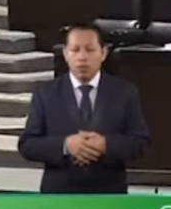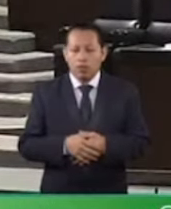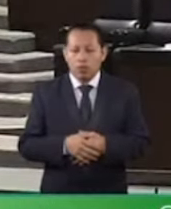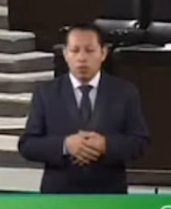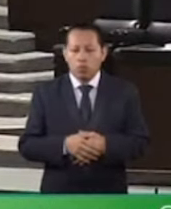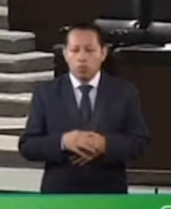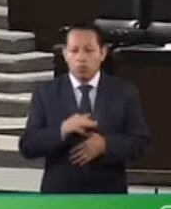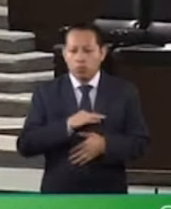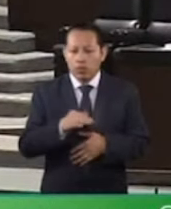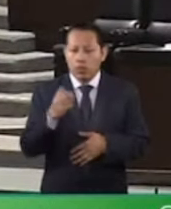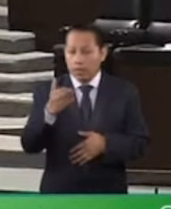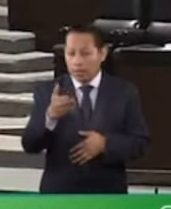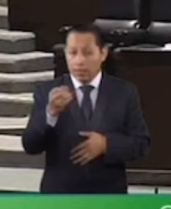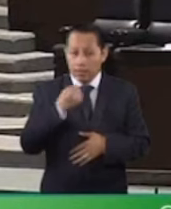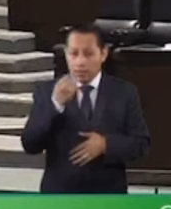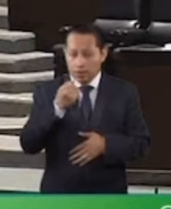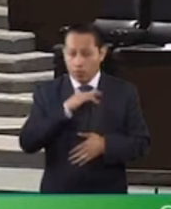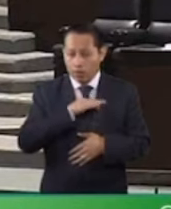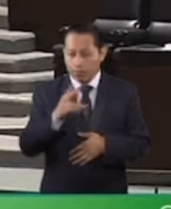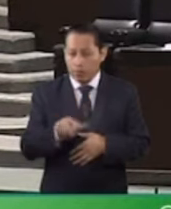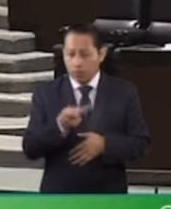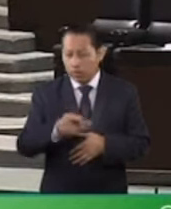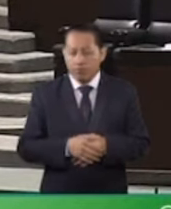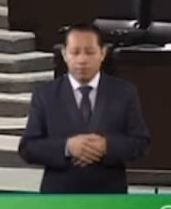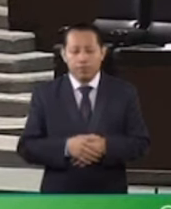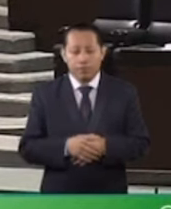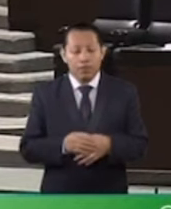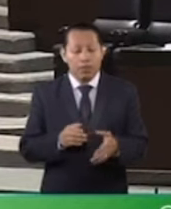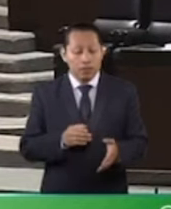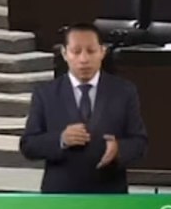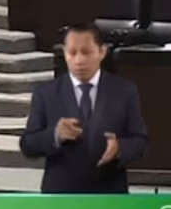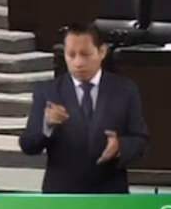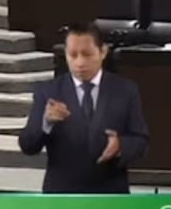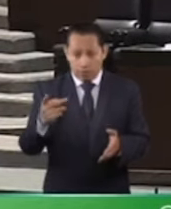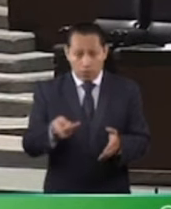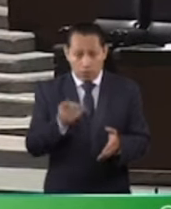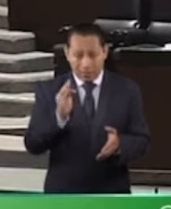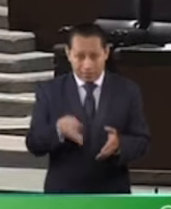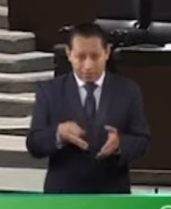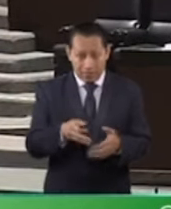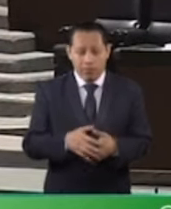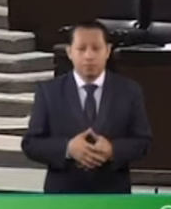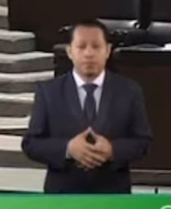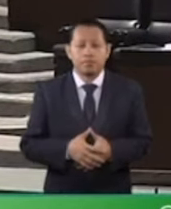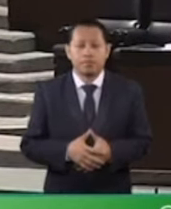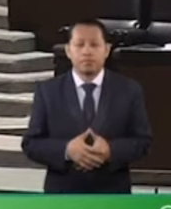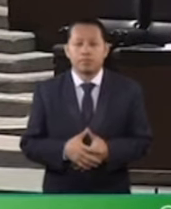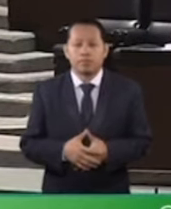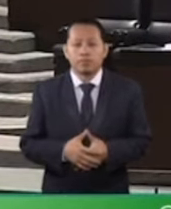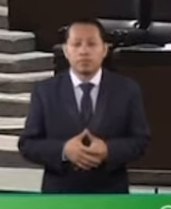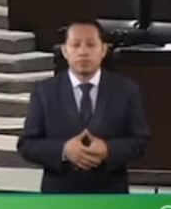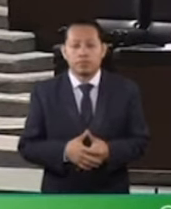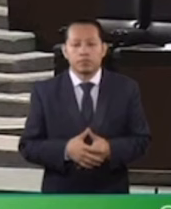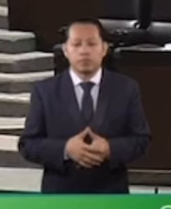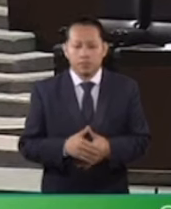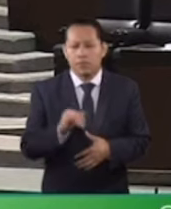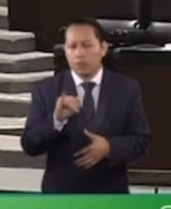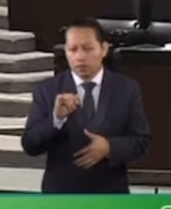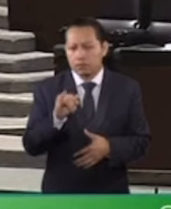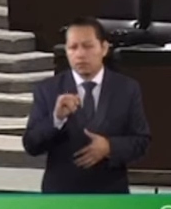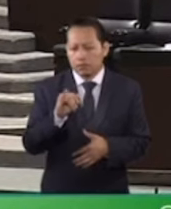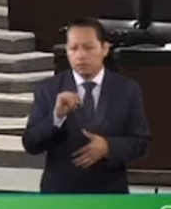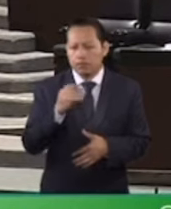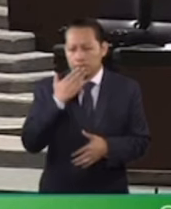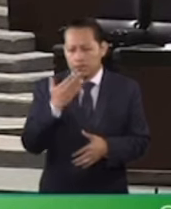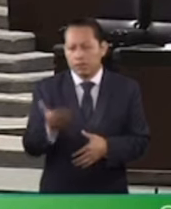un cuestionamiento al orador Acepta una pregunta diputado Pérez Gabino Sí Sí